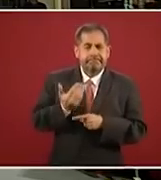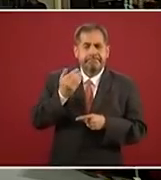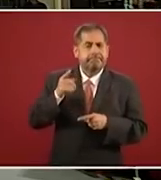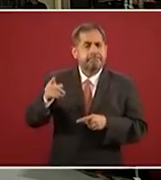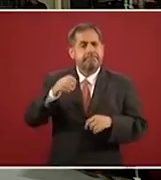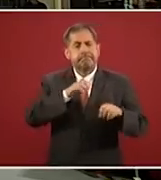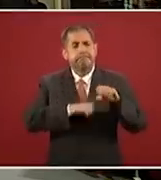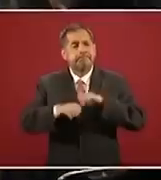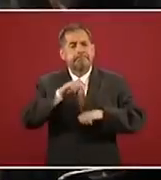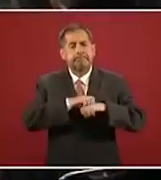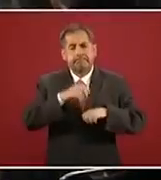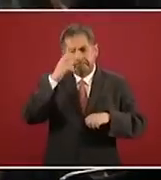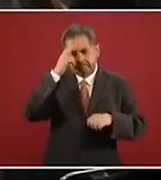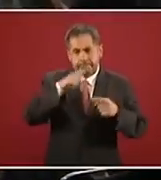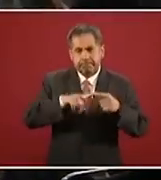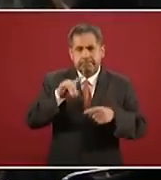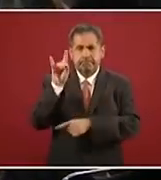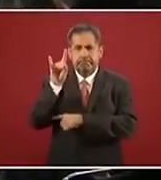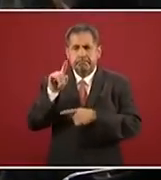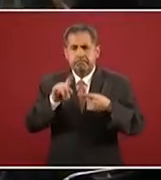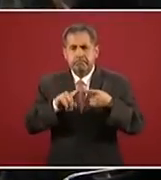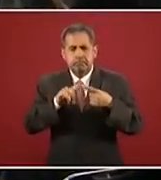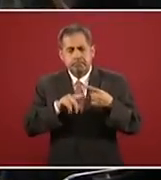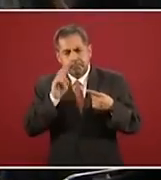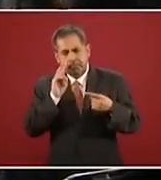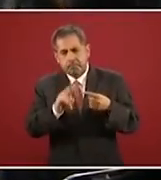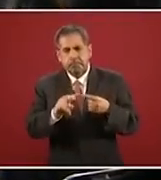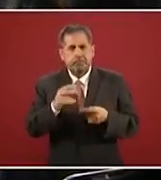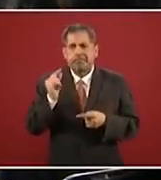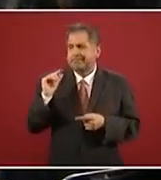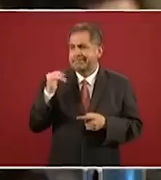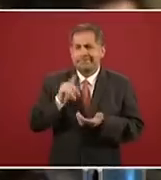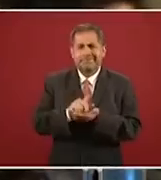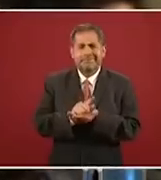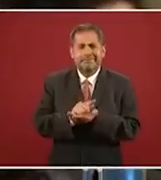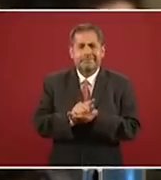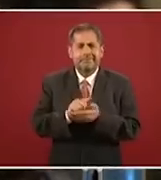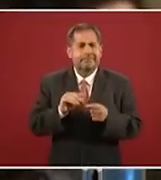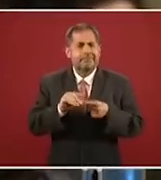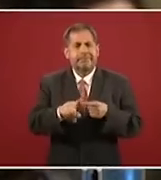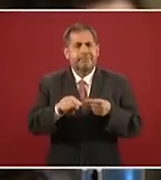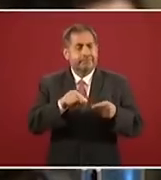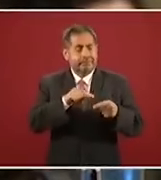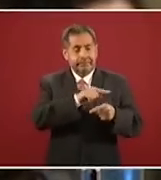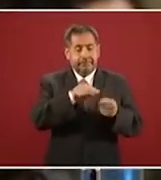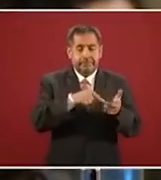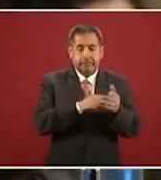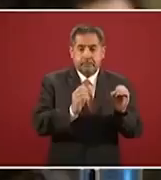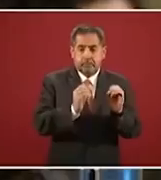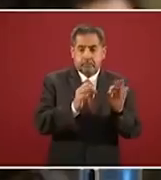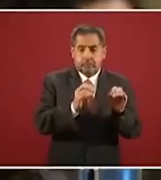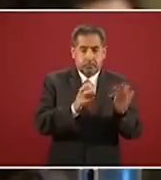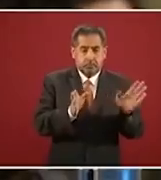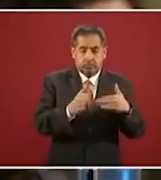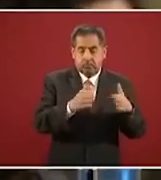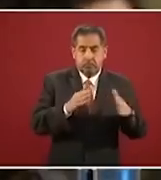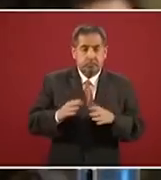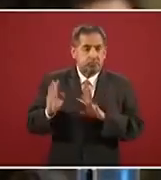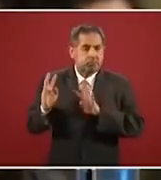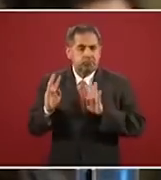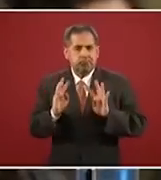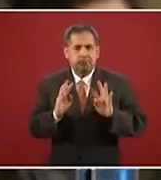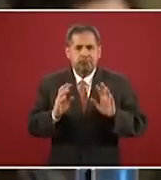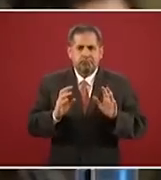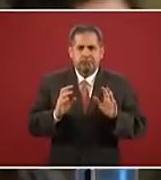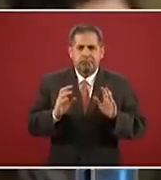embajada de mexico hay en bolivia veíamos tweets hace un momento de que el ácido incluso se está incrementando a la